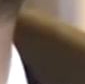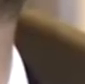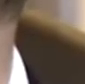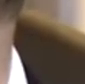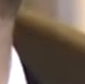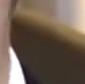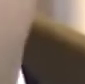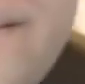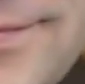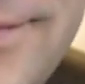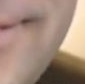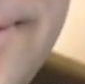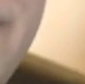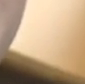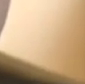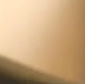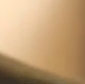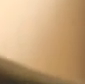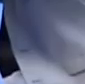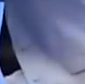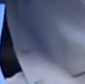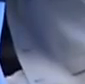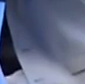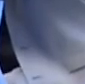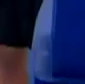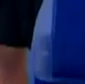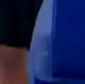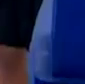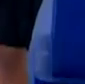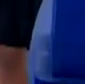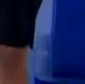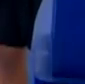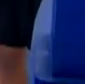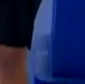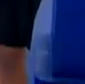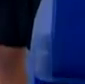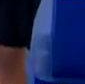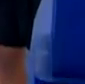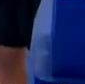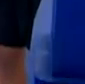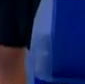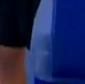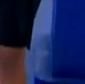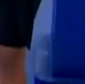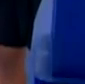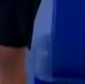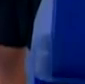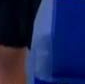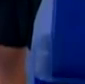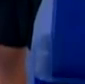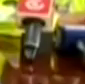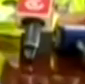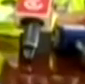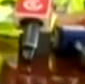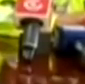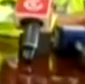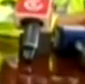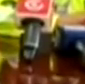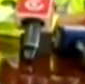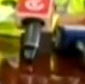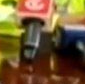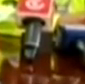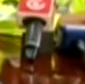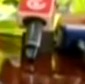encuentro para alcanzar un traspaso de mando ordenado. Y la Policía Nacional recuperó a una pequeña niña